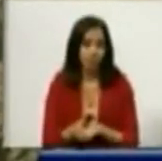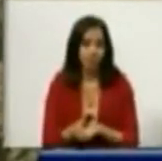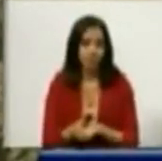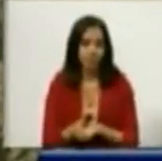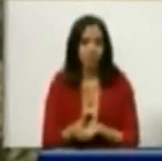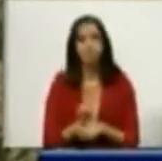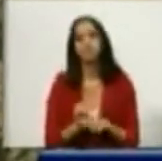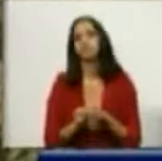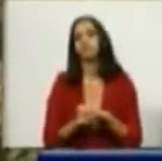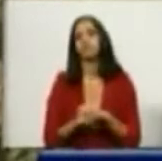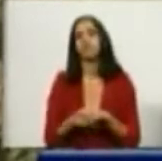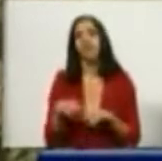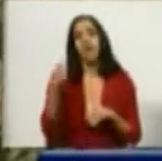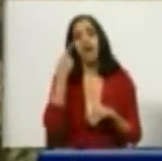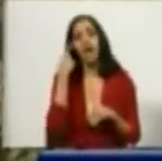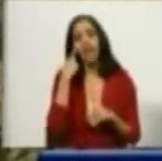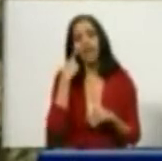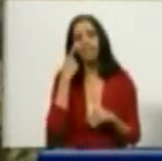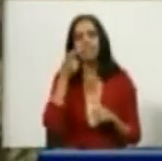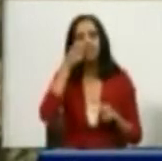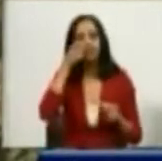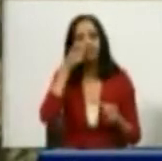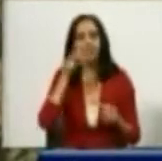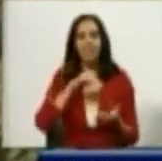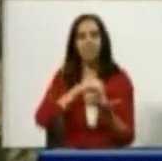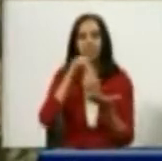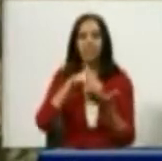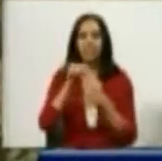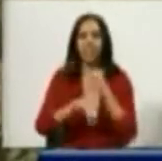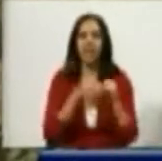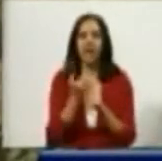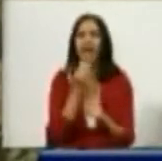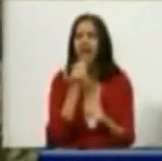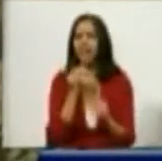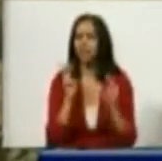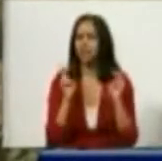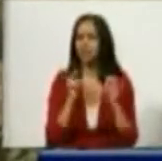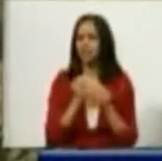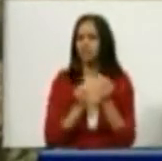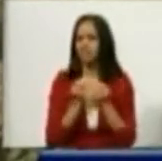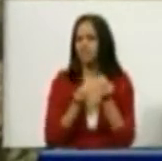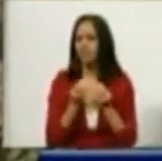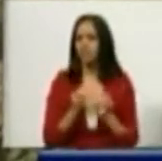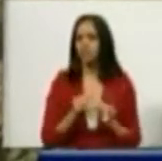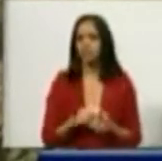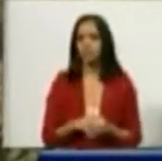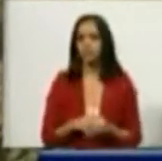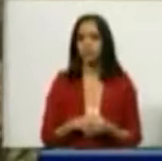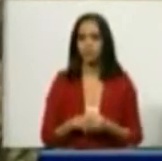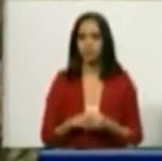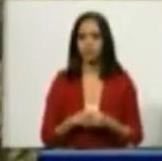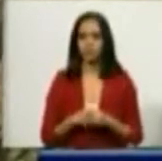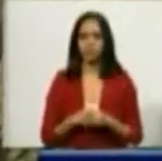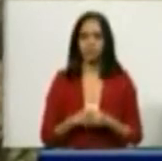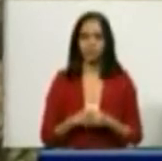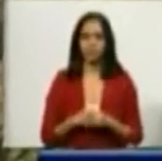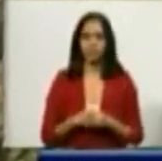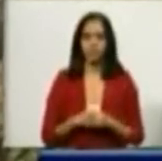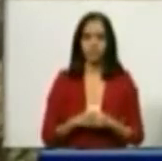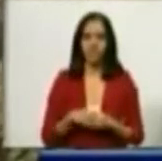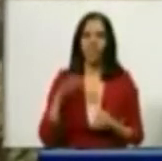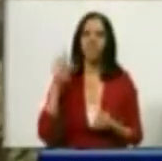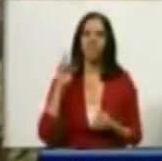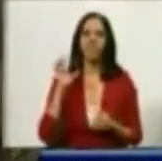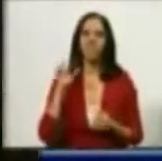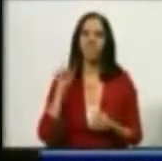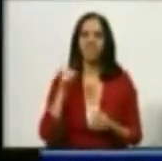alerta las autoridades nacionales e internacionales en algo andan en algo andan franchesqui vamos con